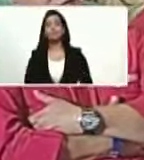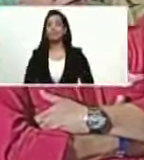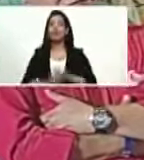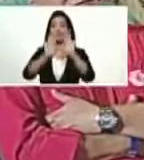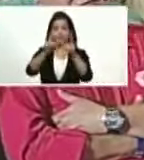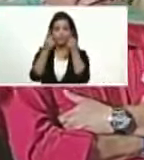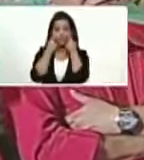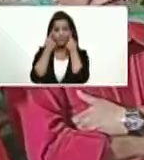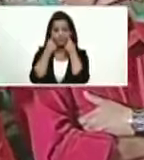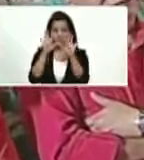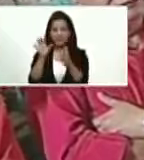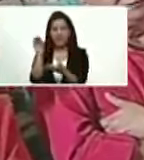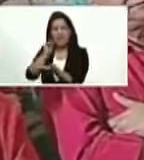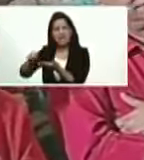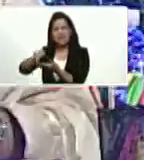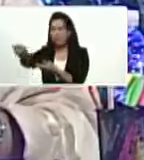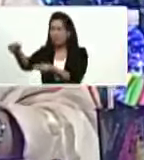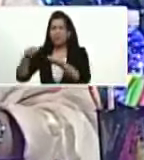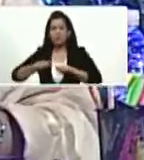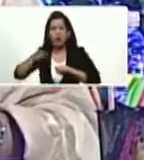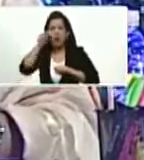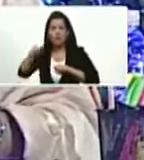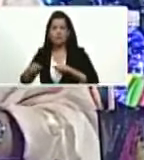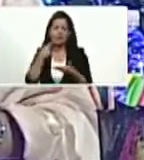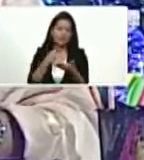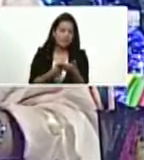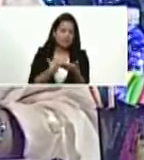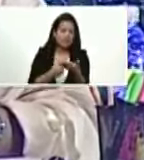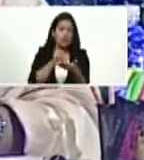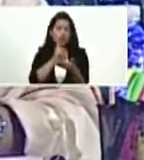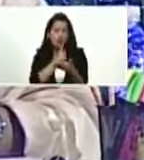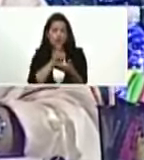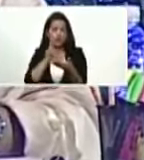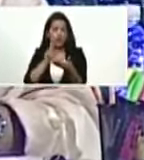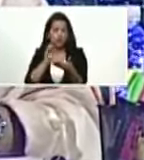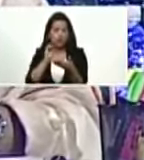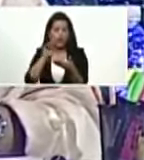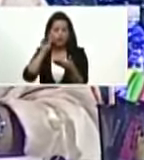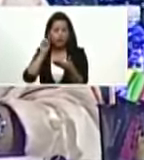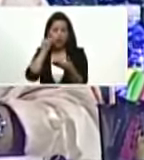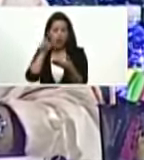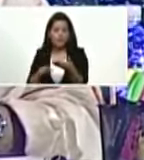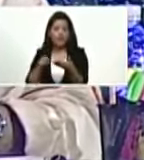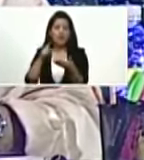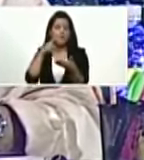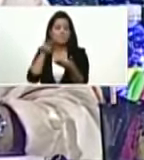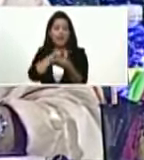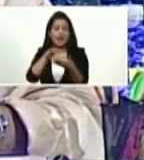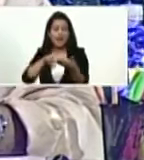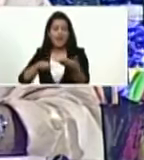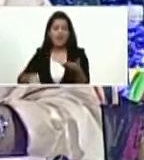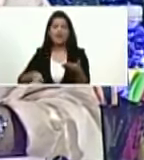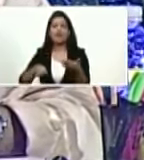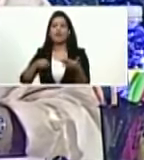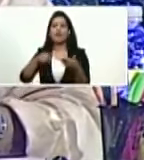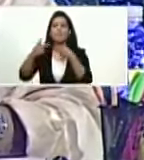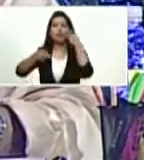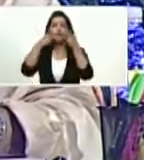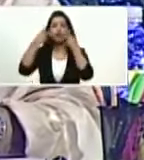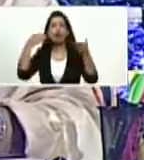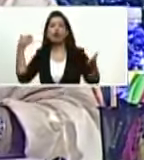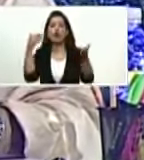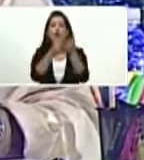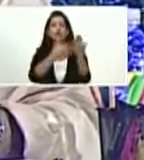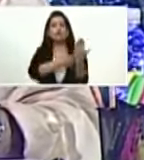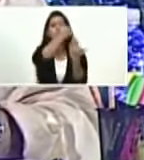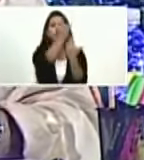Bueno, mira cómo pusieron aquí. Roberto Antonio Romero realizará declaración política en contra del proyecto